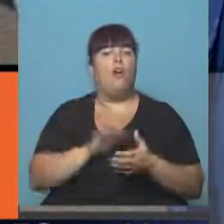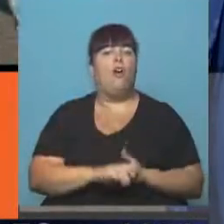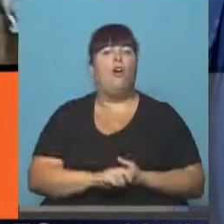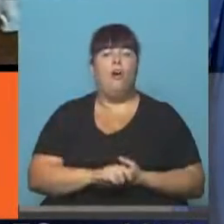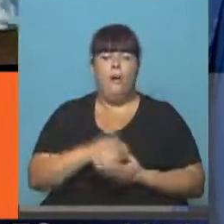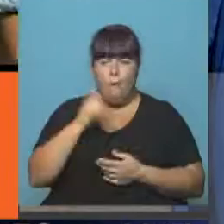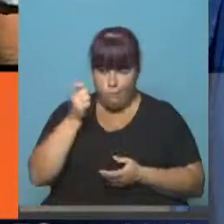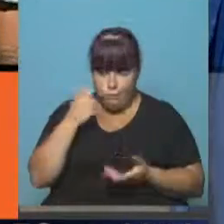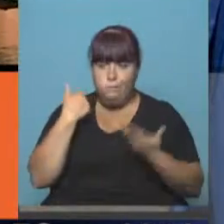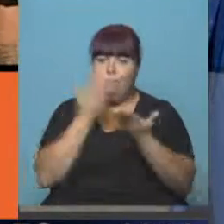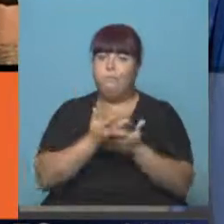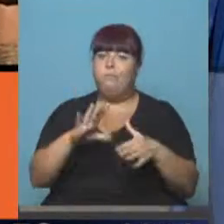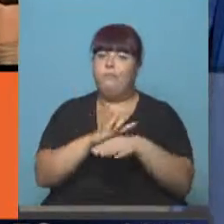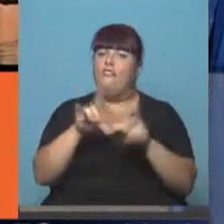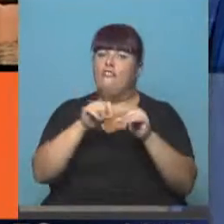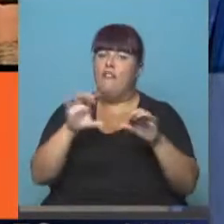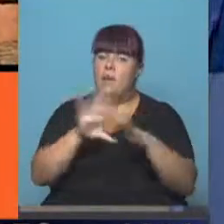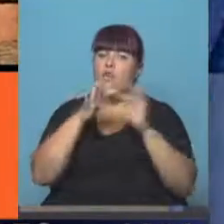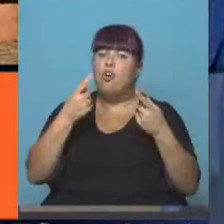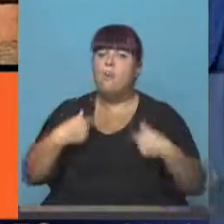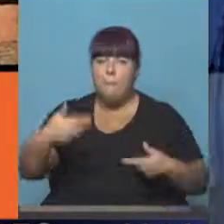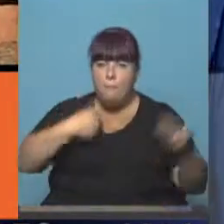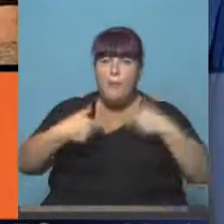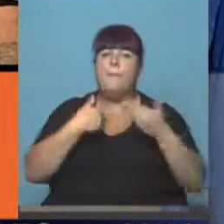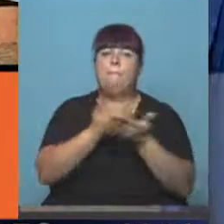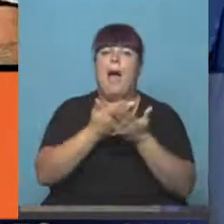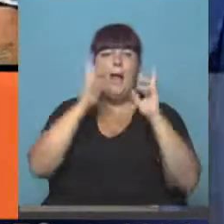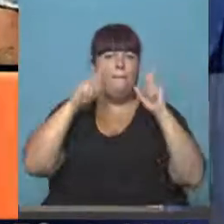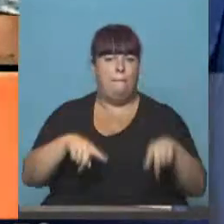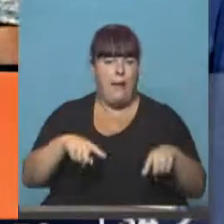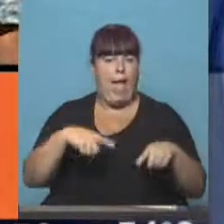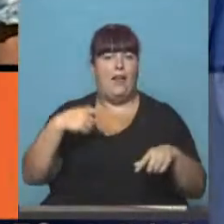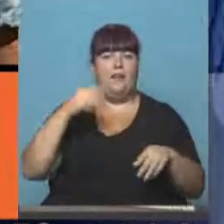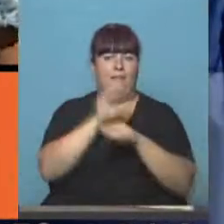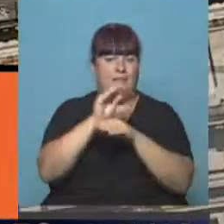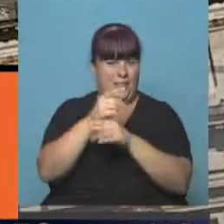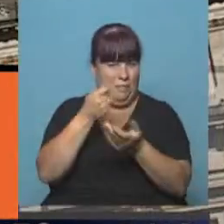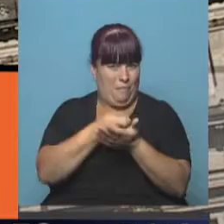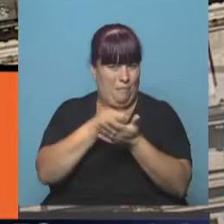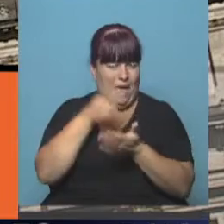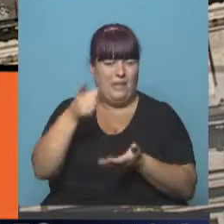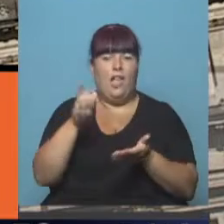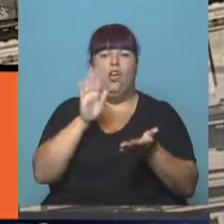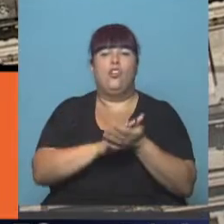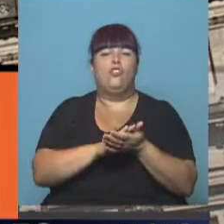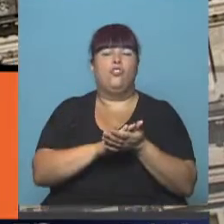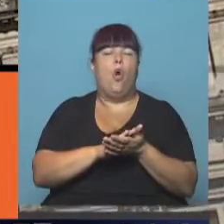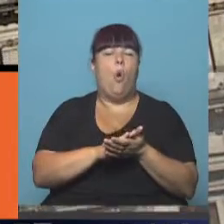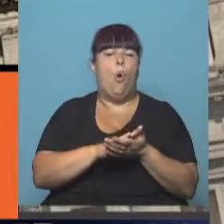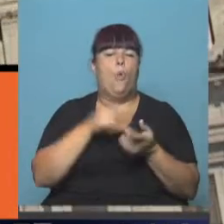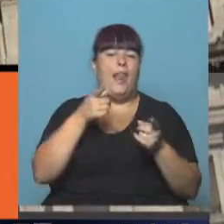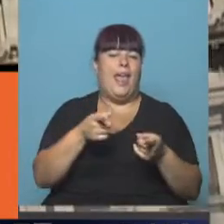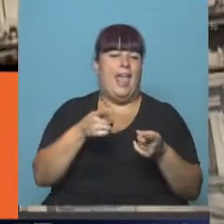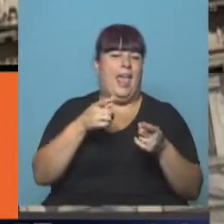han entregado en tiempo y forma todo lo necesario como para que los planes sociales, estos planes que tienen que ver más que nada con